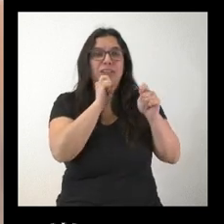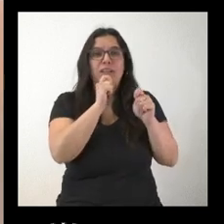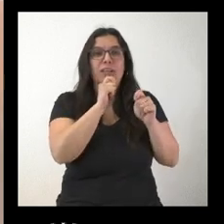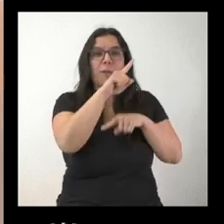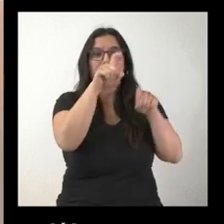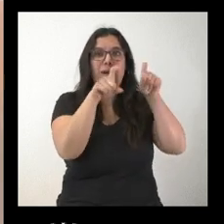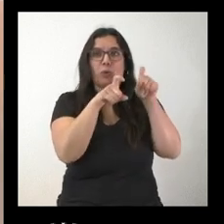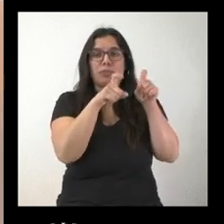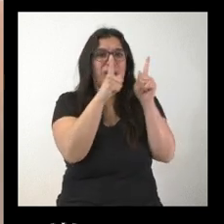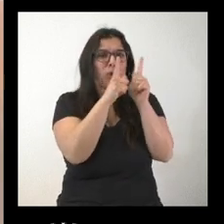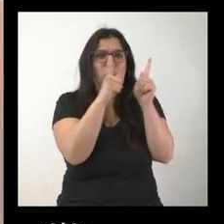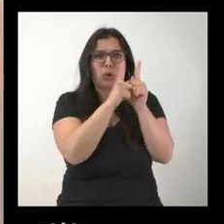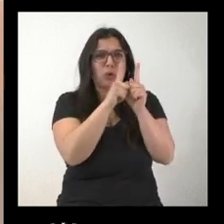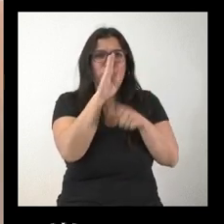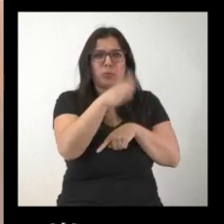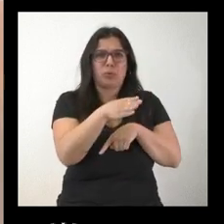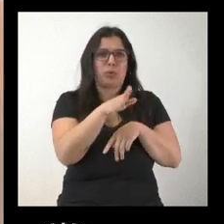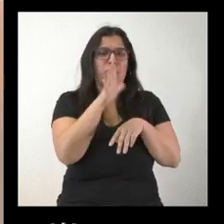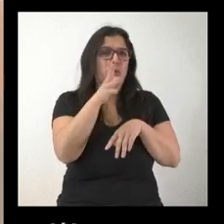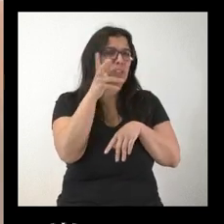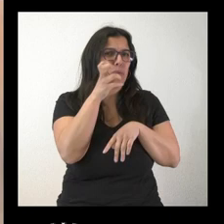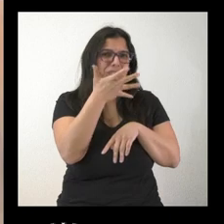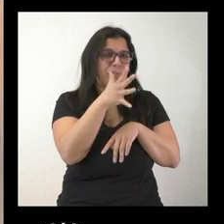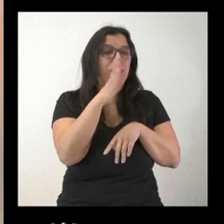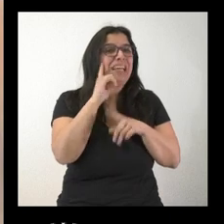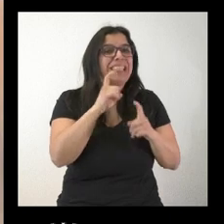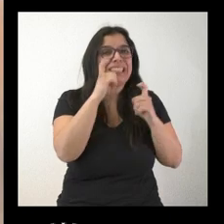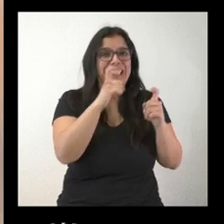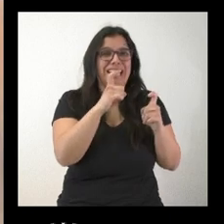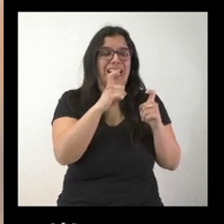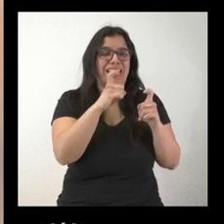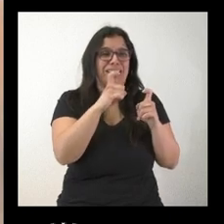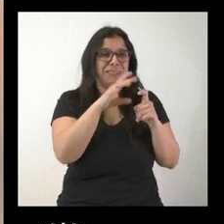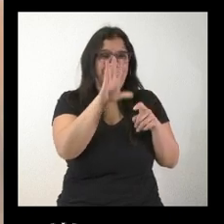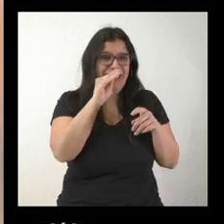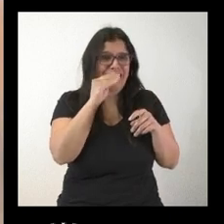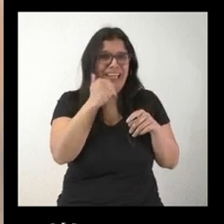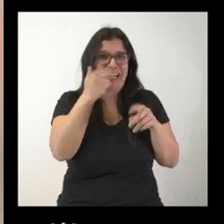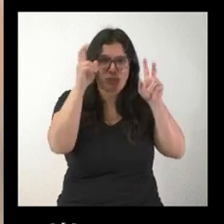porque se oye bastante mal para intentar por lo menos acotarlo bien